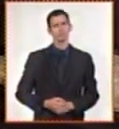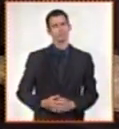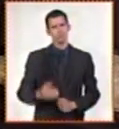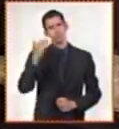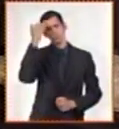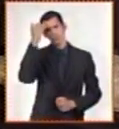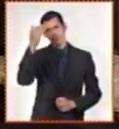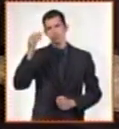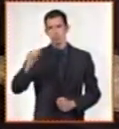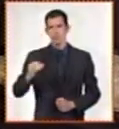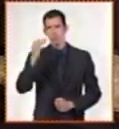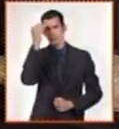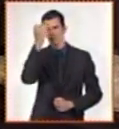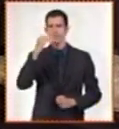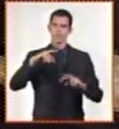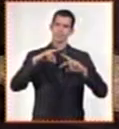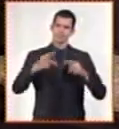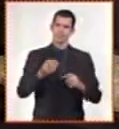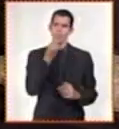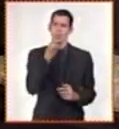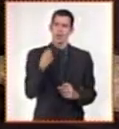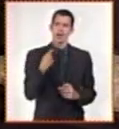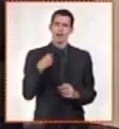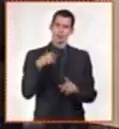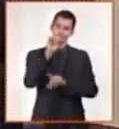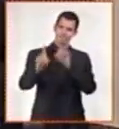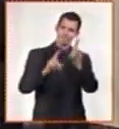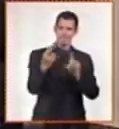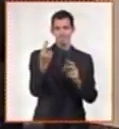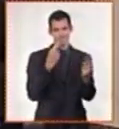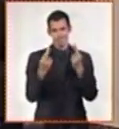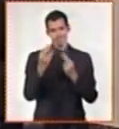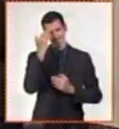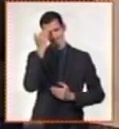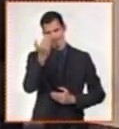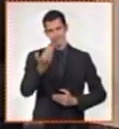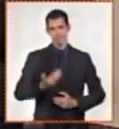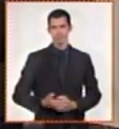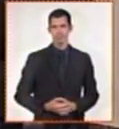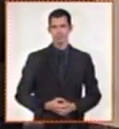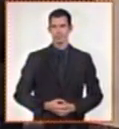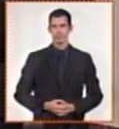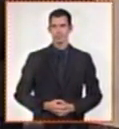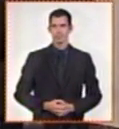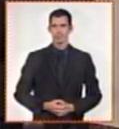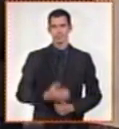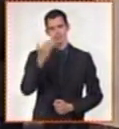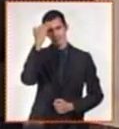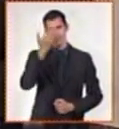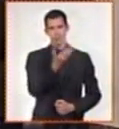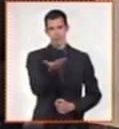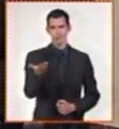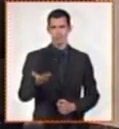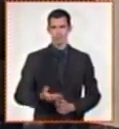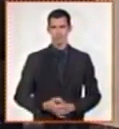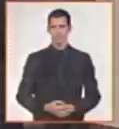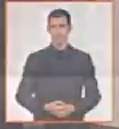otra vez por estos minutos con nuestro programa. Gracias a ustedes.